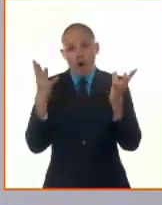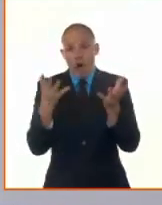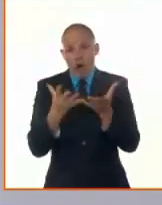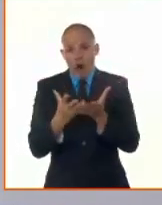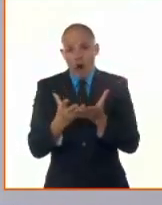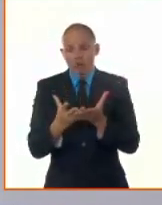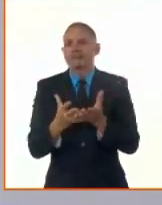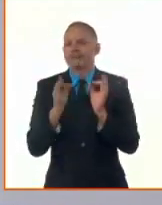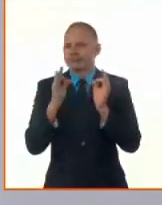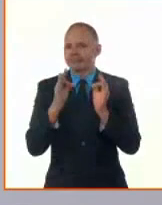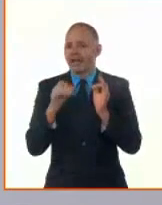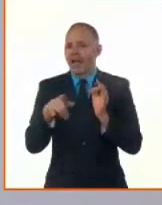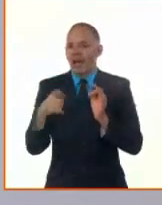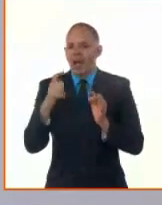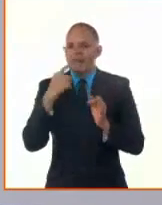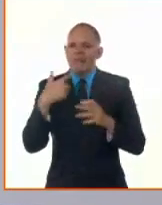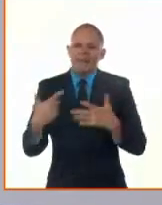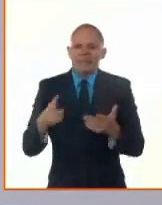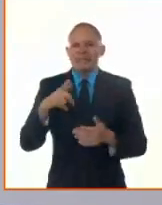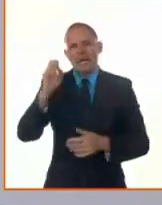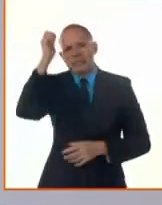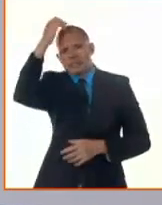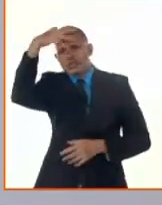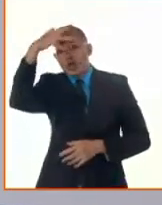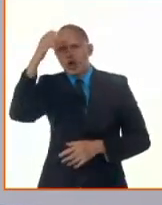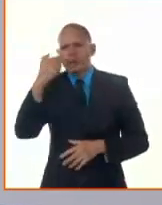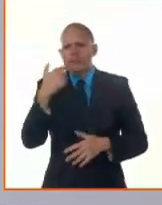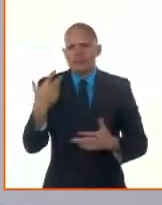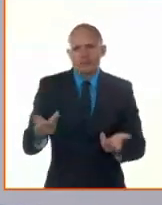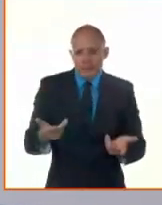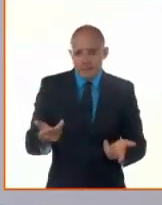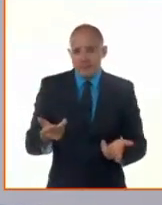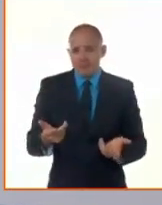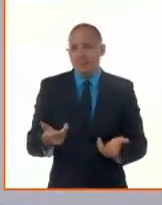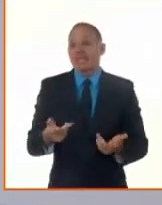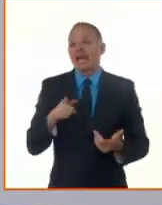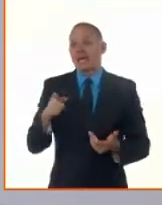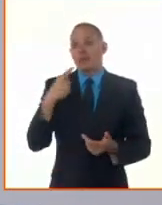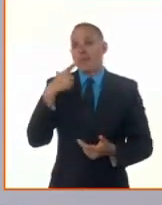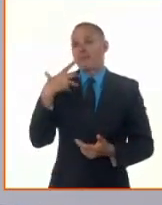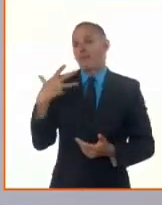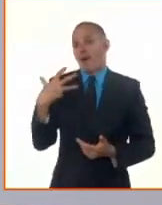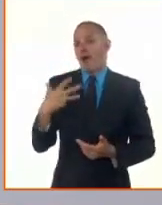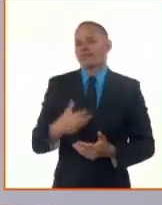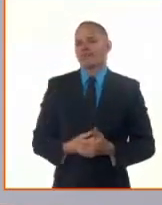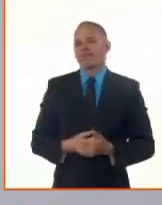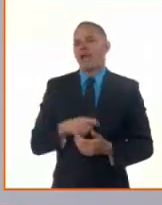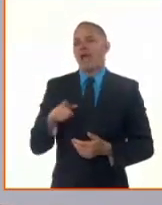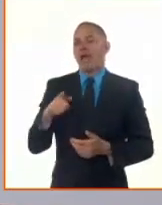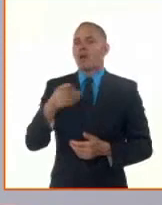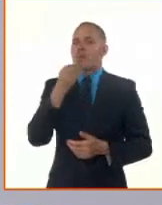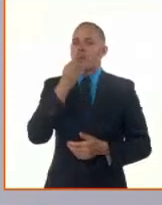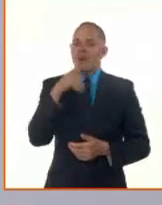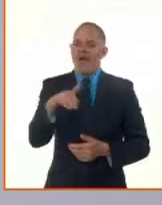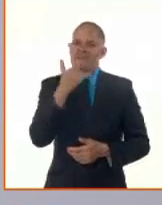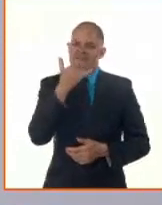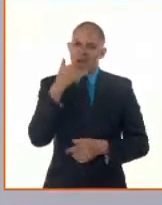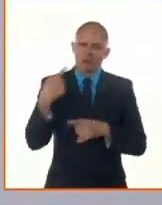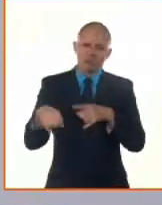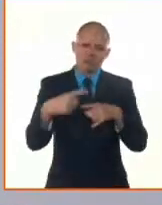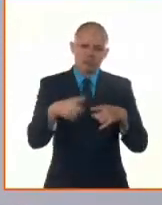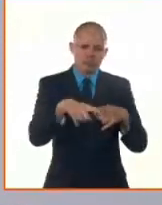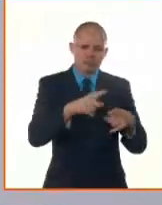le dedican tiempo a estos temas para que entiendan que son asuntos que tienen repercusión Más allá